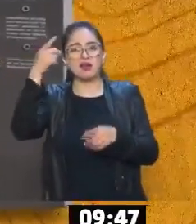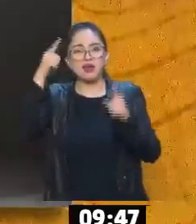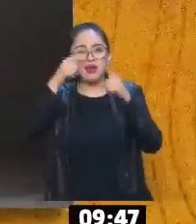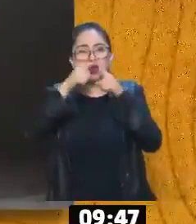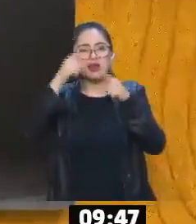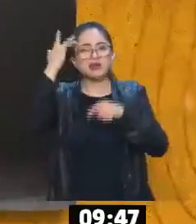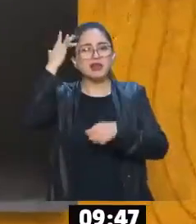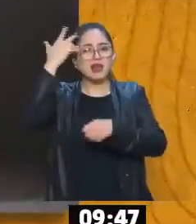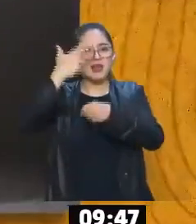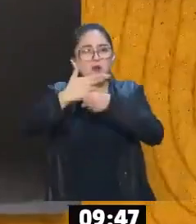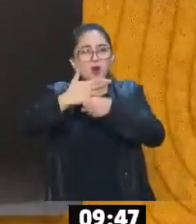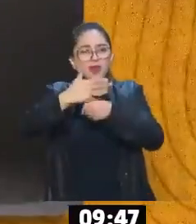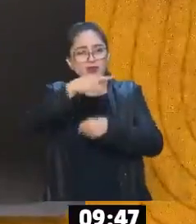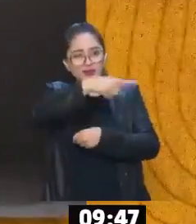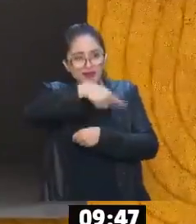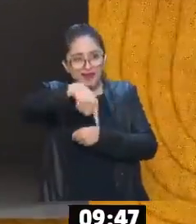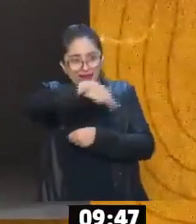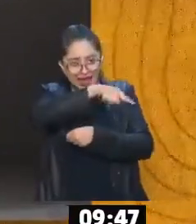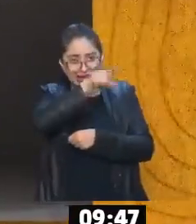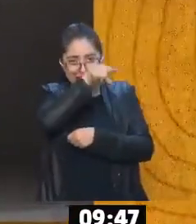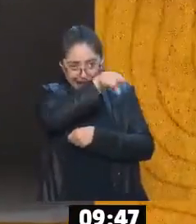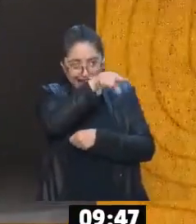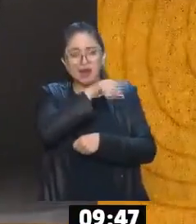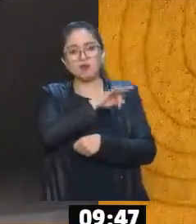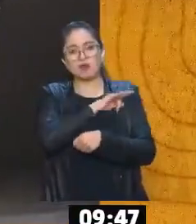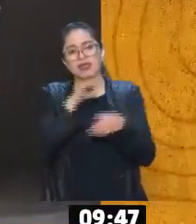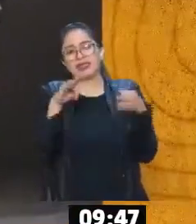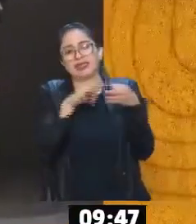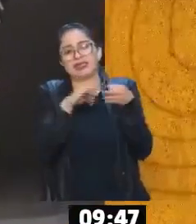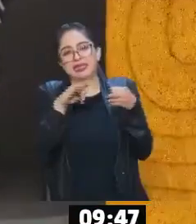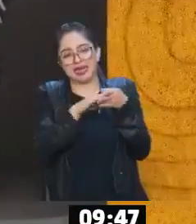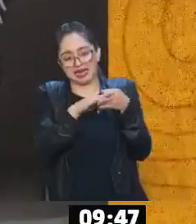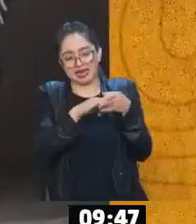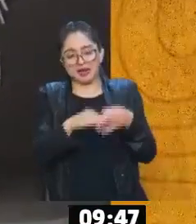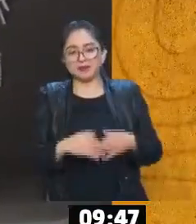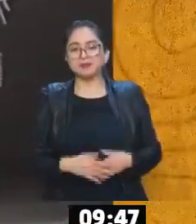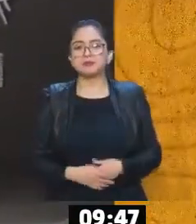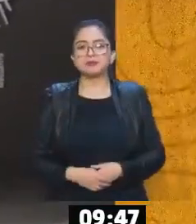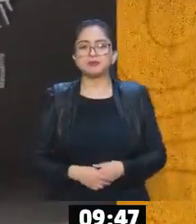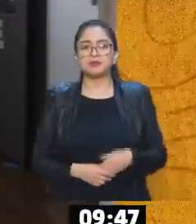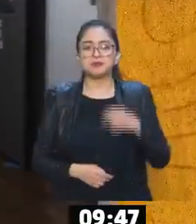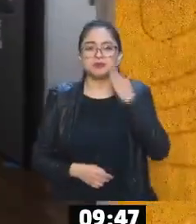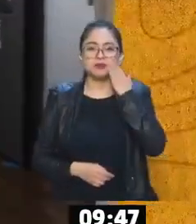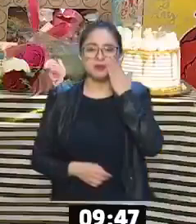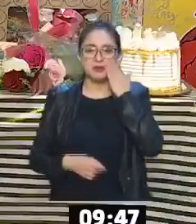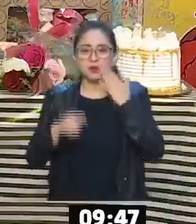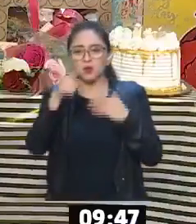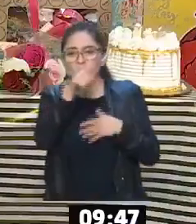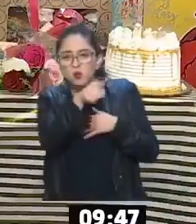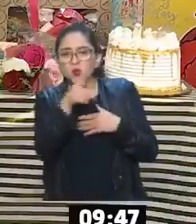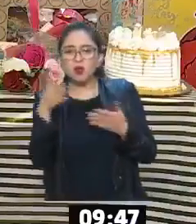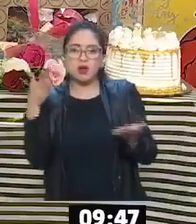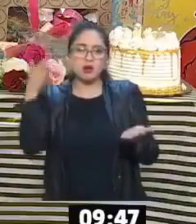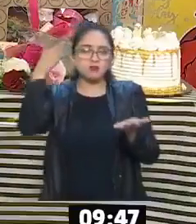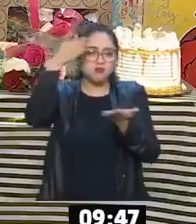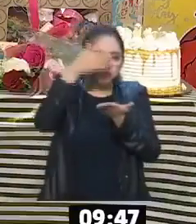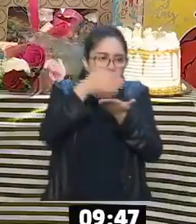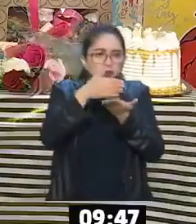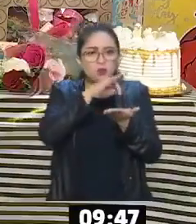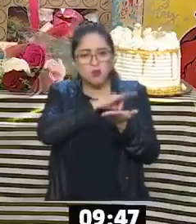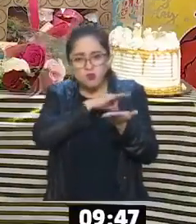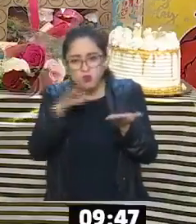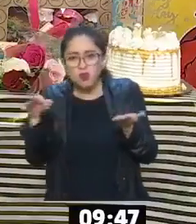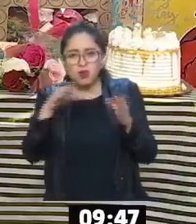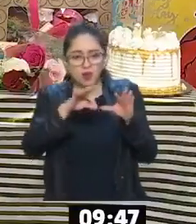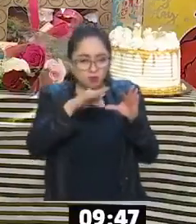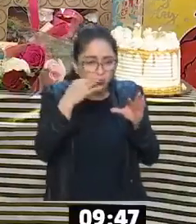¿Le encontramos usted siempre sommelier ahí de repente? Regularmente. Anda, regularmente. Sí. Para llegar, echarse unas frituras, ahí usted nos dice,